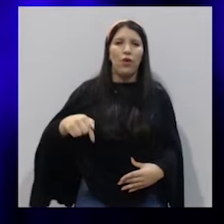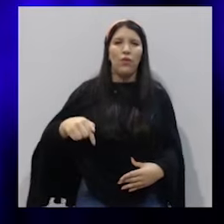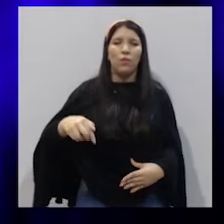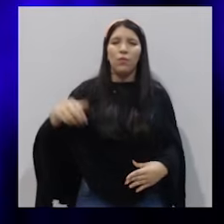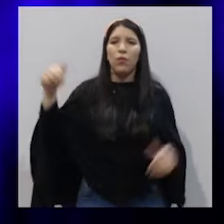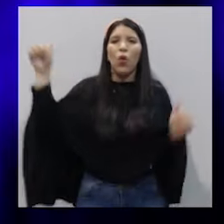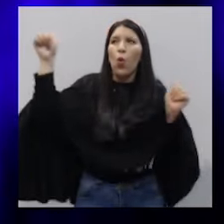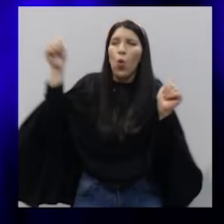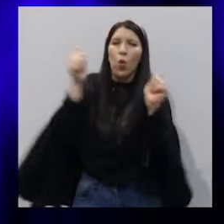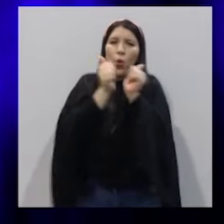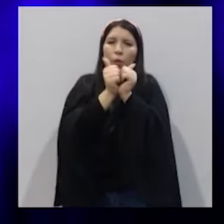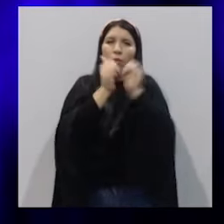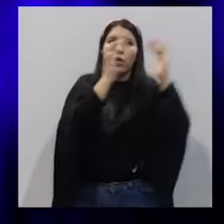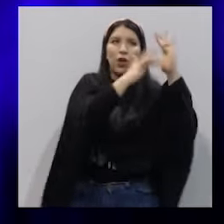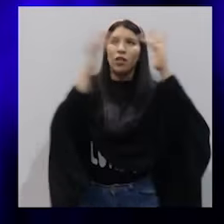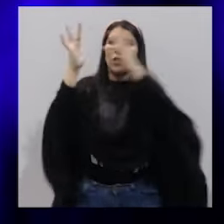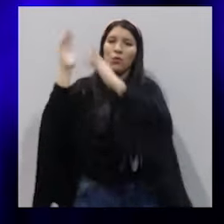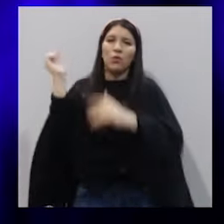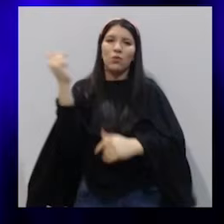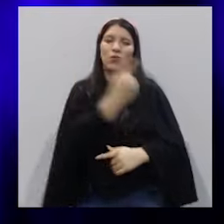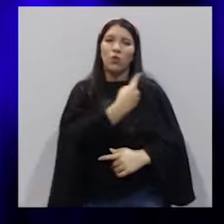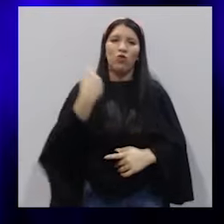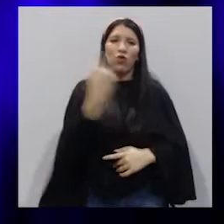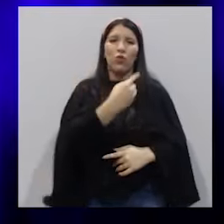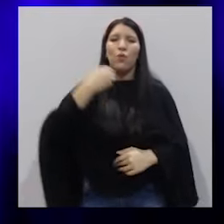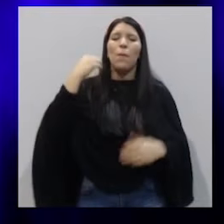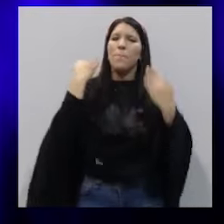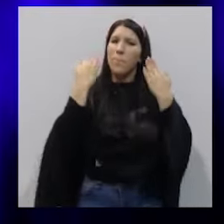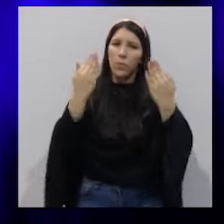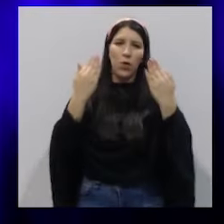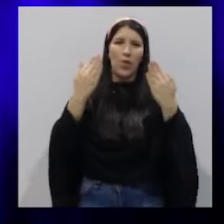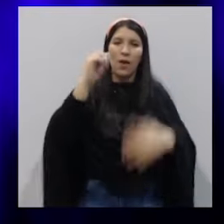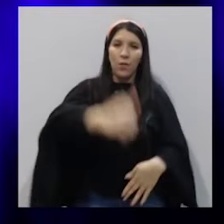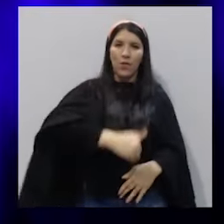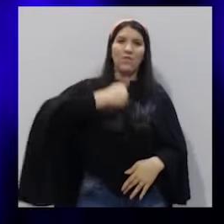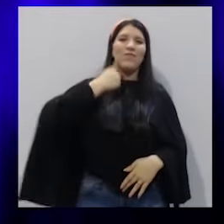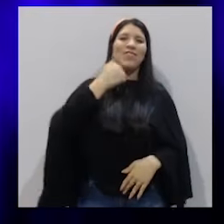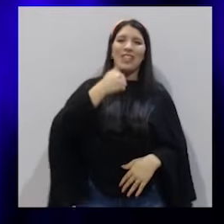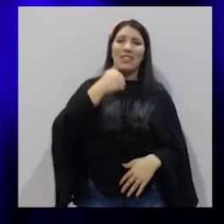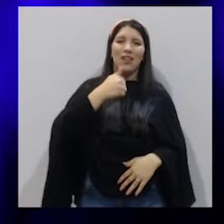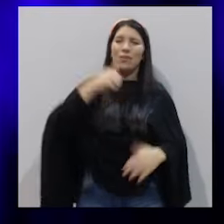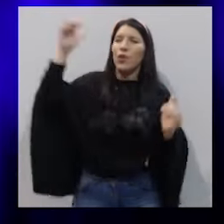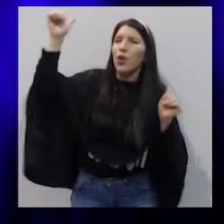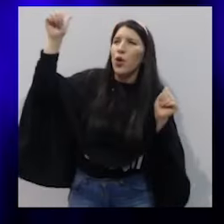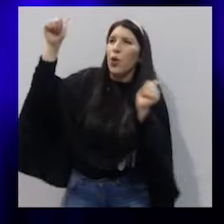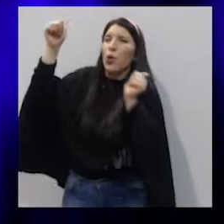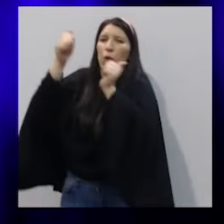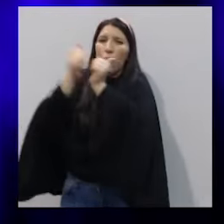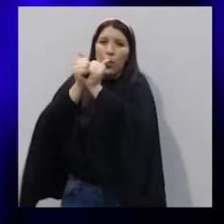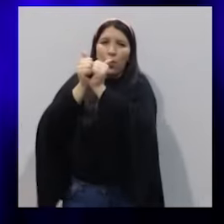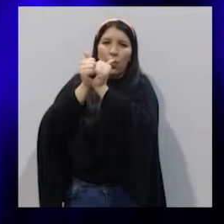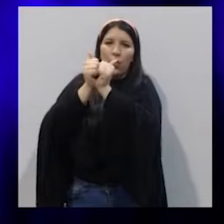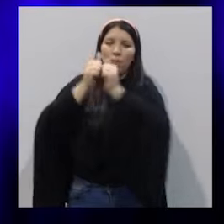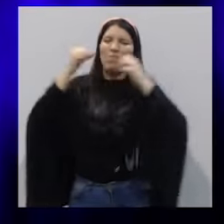alertas firmes fuertes y valientes no con nuestra fuerza sino que en el poder del